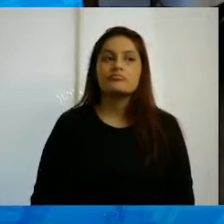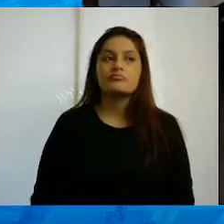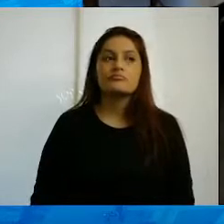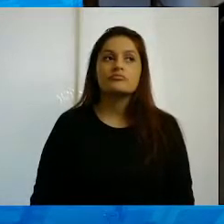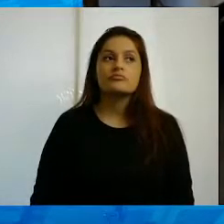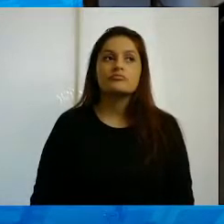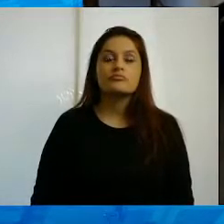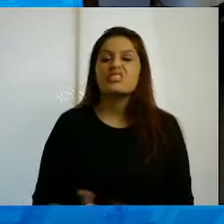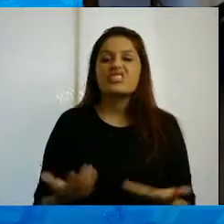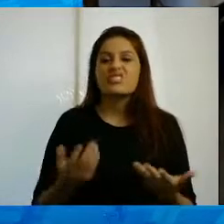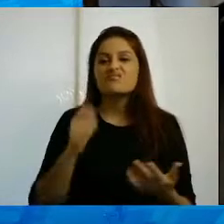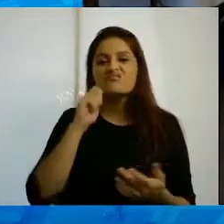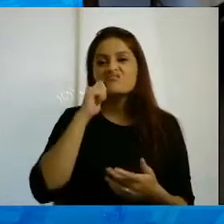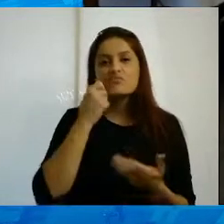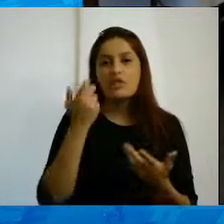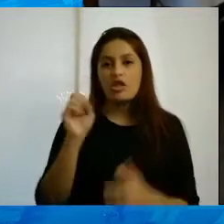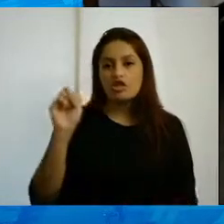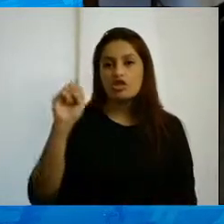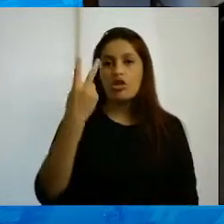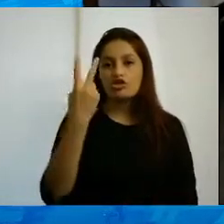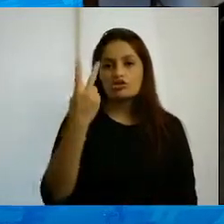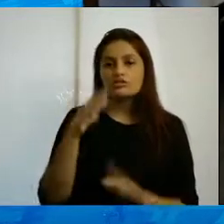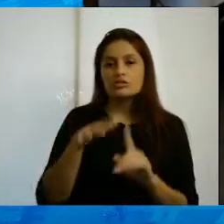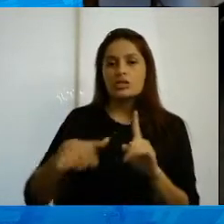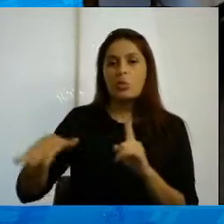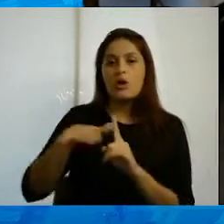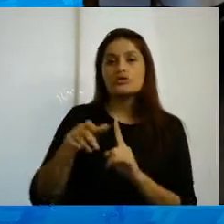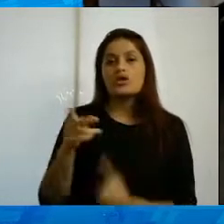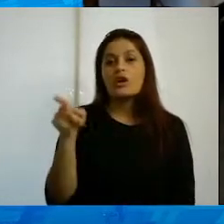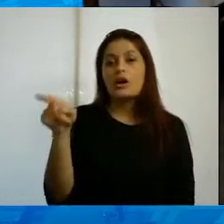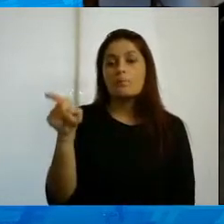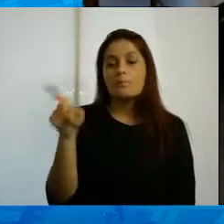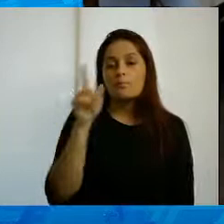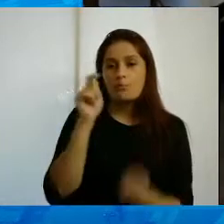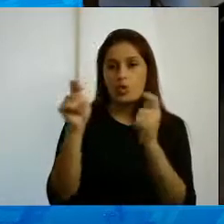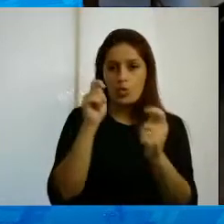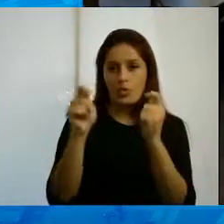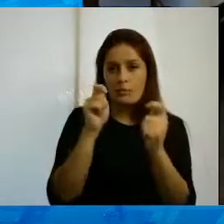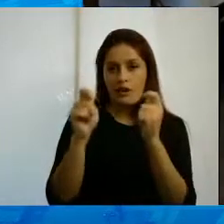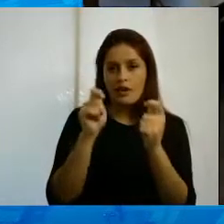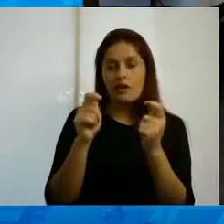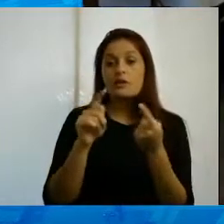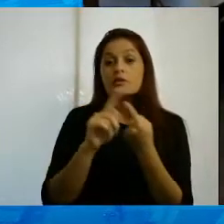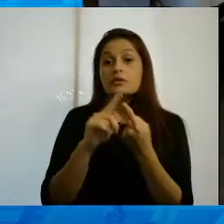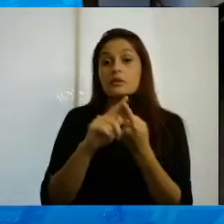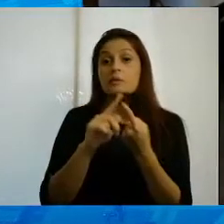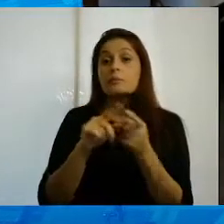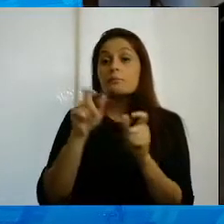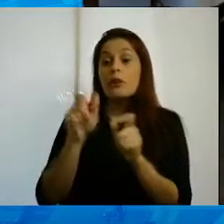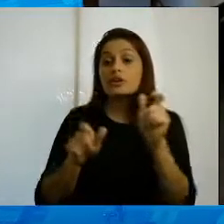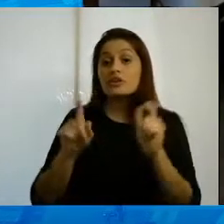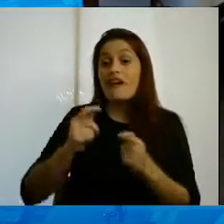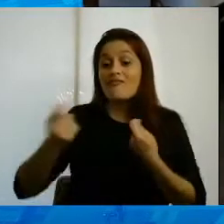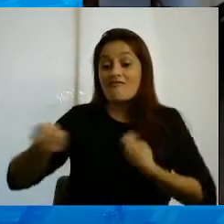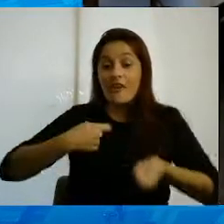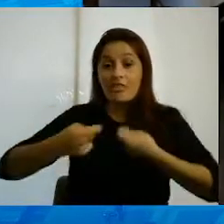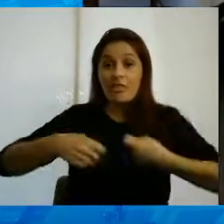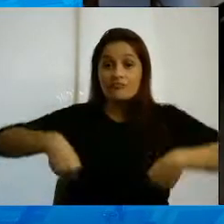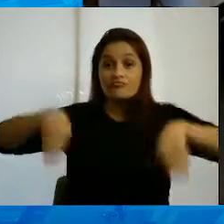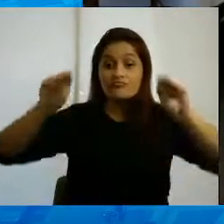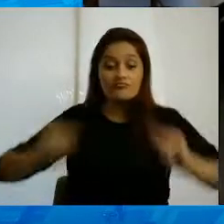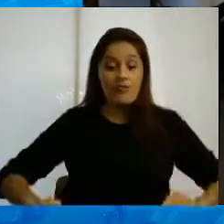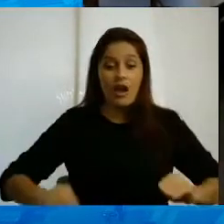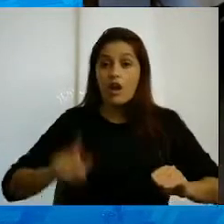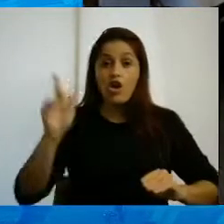Fundamentalmente, lo que se pudo pesquisar es que hay dos situaciones que a ellos les preocupa, que tienen que ver con la presencia de comerciantes ambulantes, que